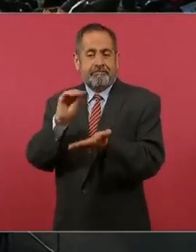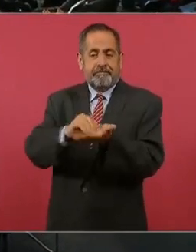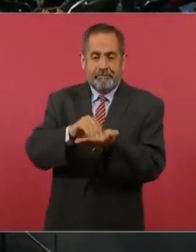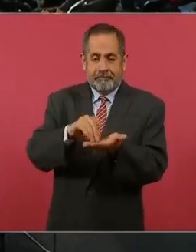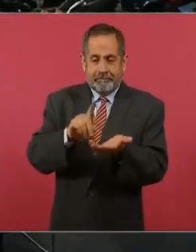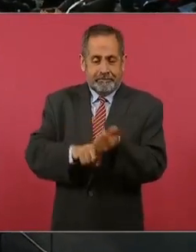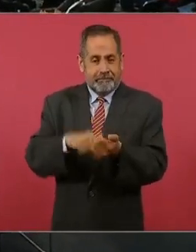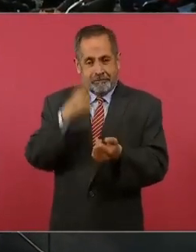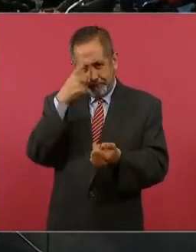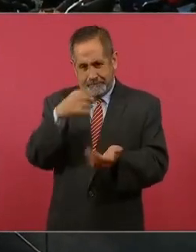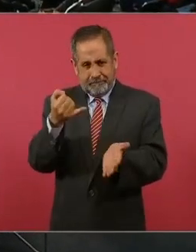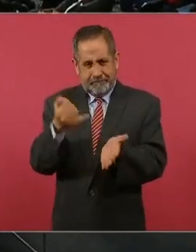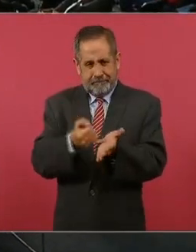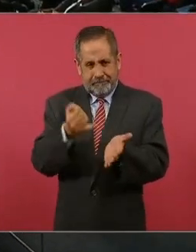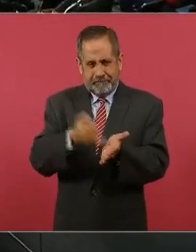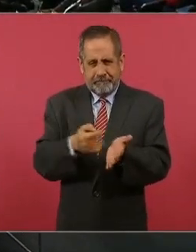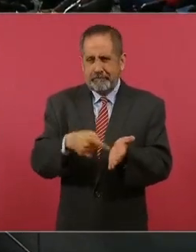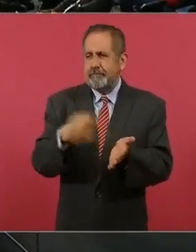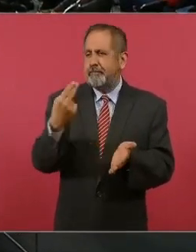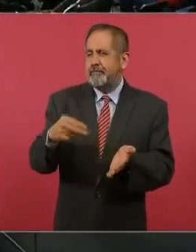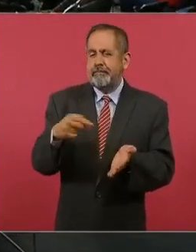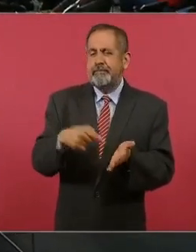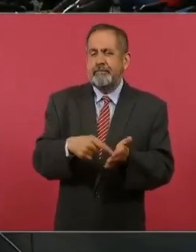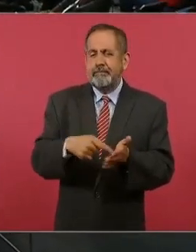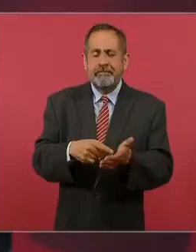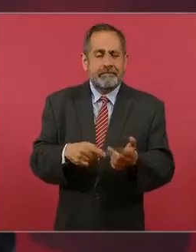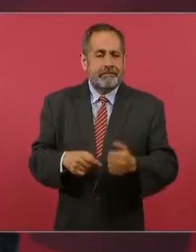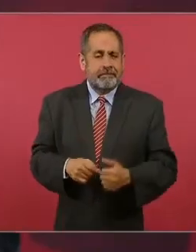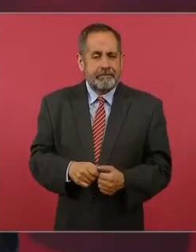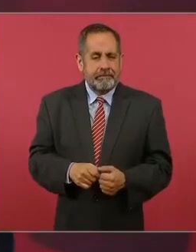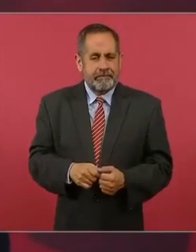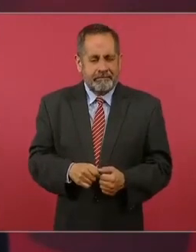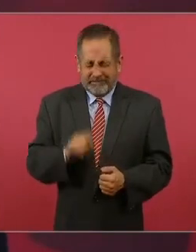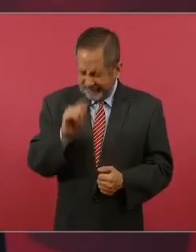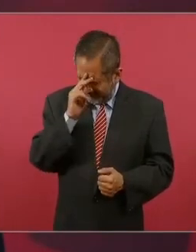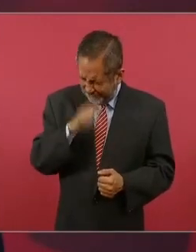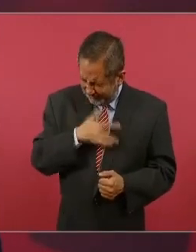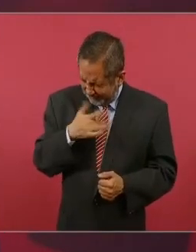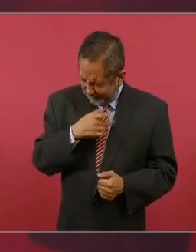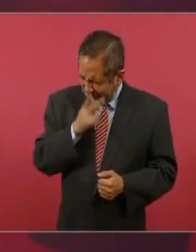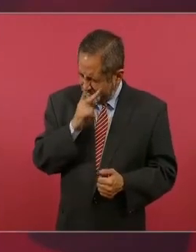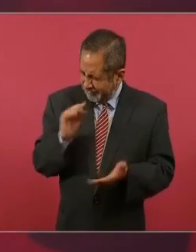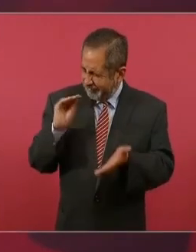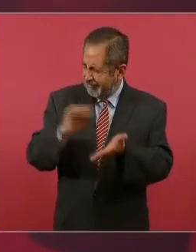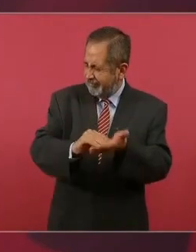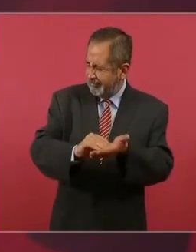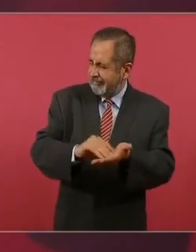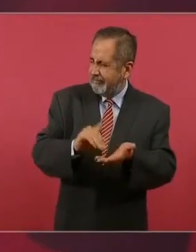fiscal llamado, ahora me acuerdo,